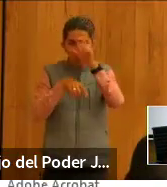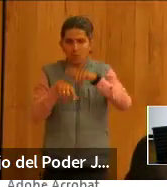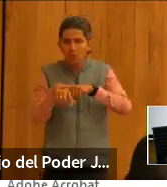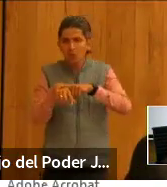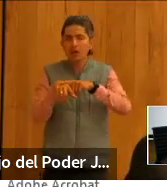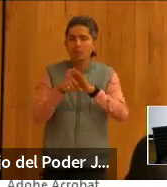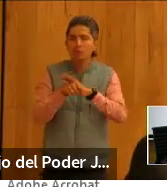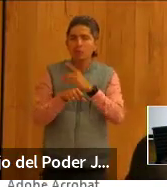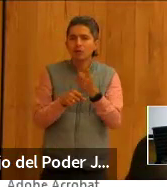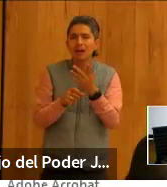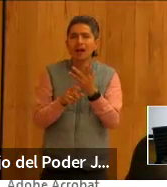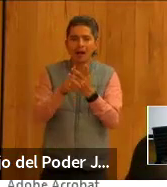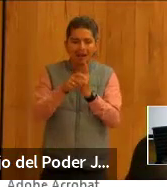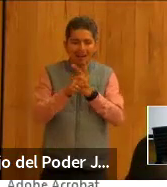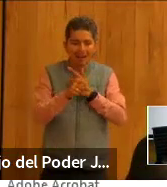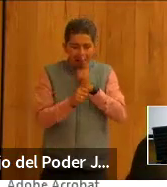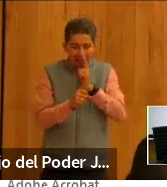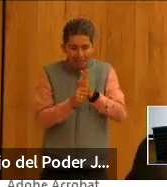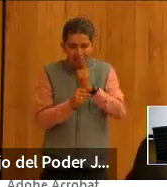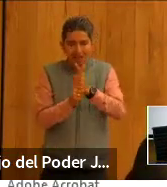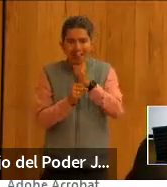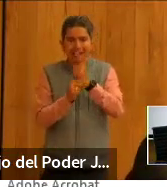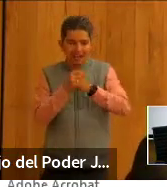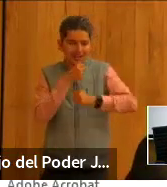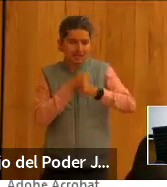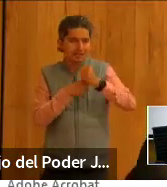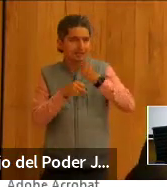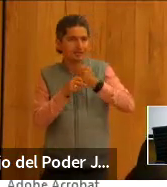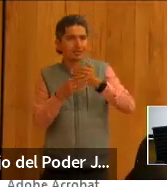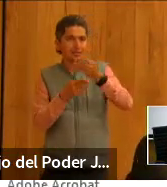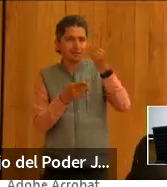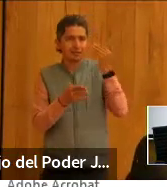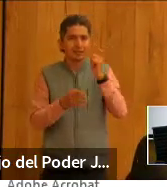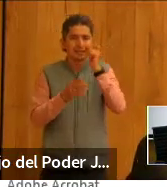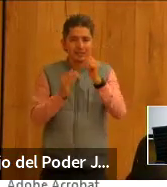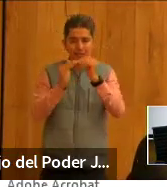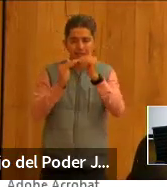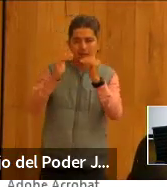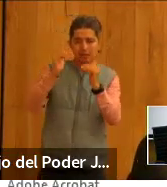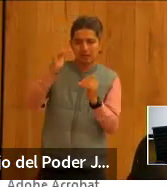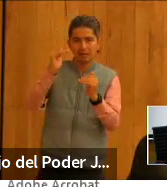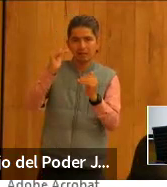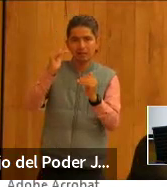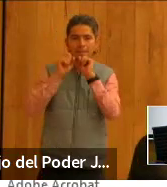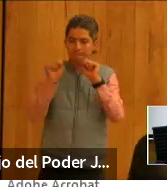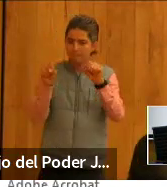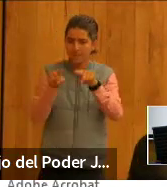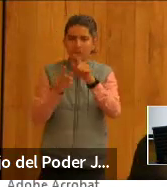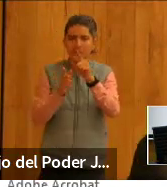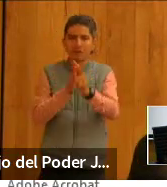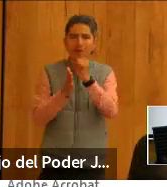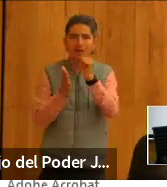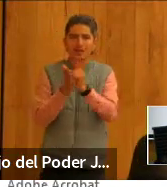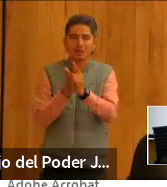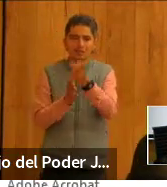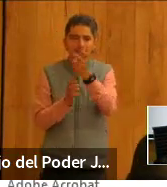Porque hemos descubierto en estos últimos años que las desigualdades están en la propia ley. Y